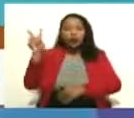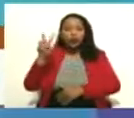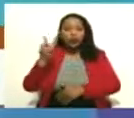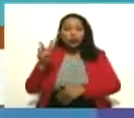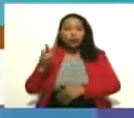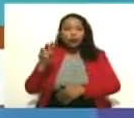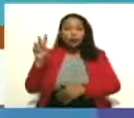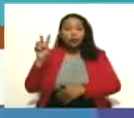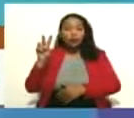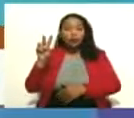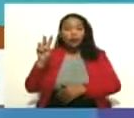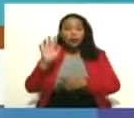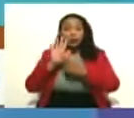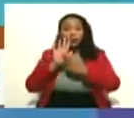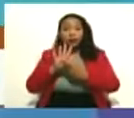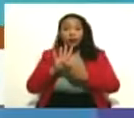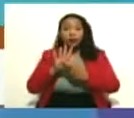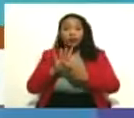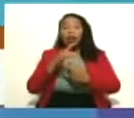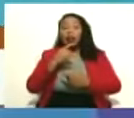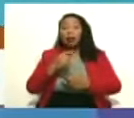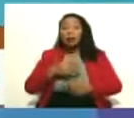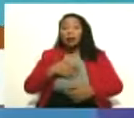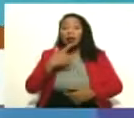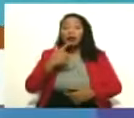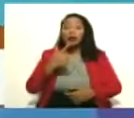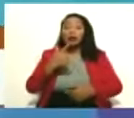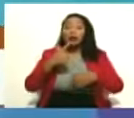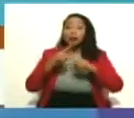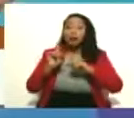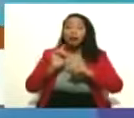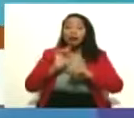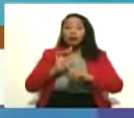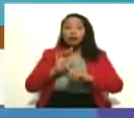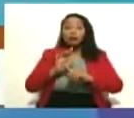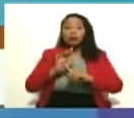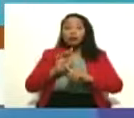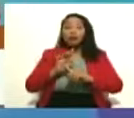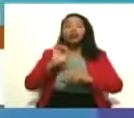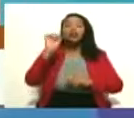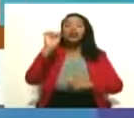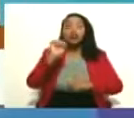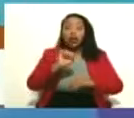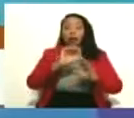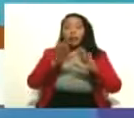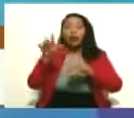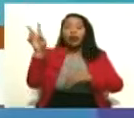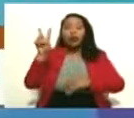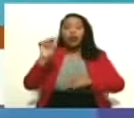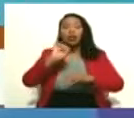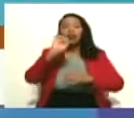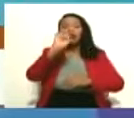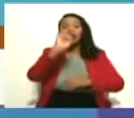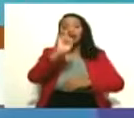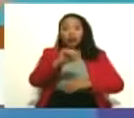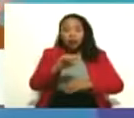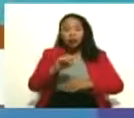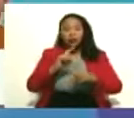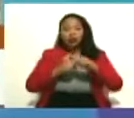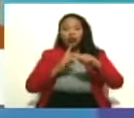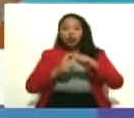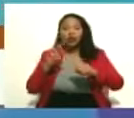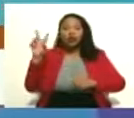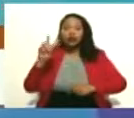se te presente de frente y le puedas decir otra cosa que no sea sí a Venezuela, sí a lo afirmativo venezolano,